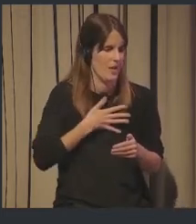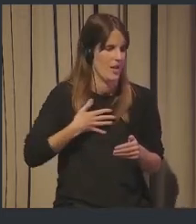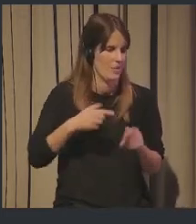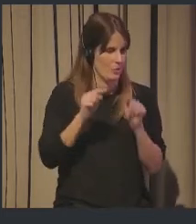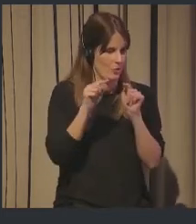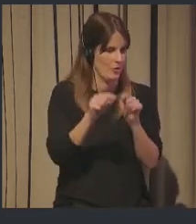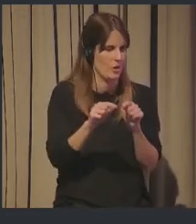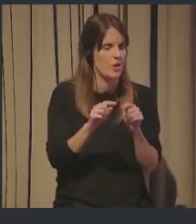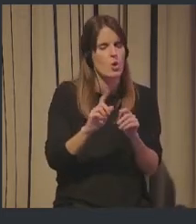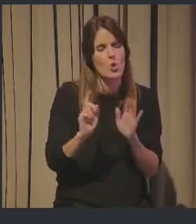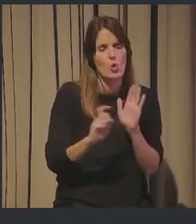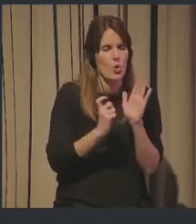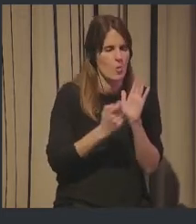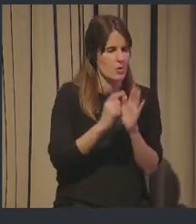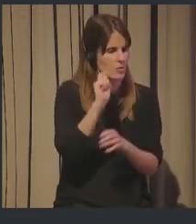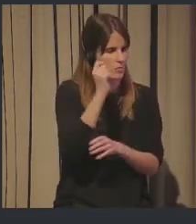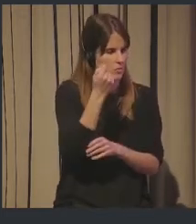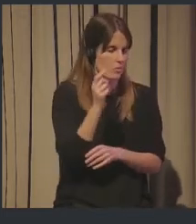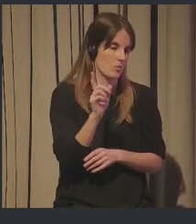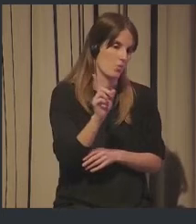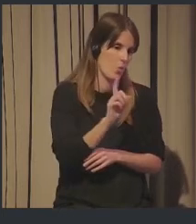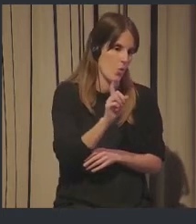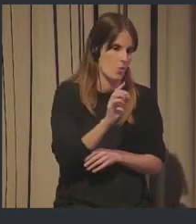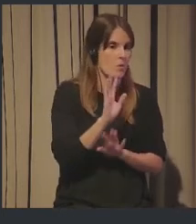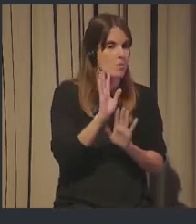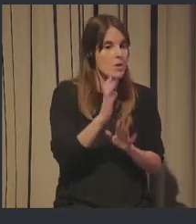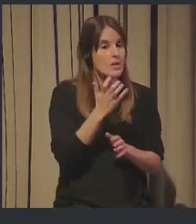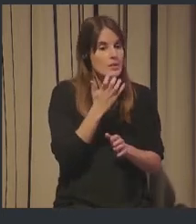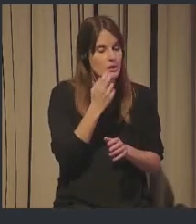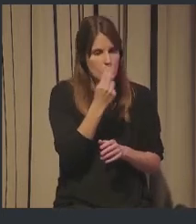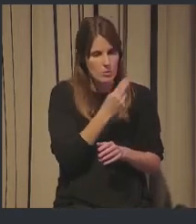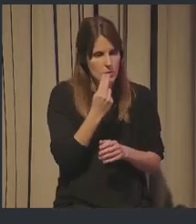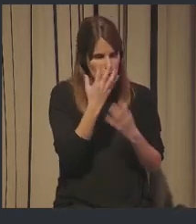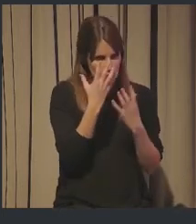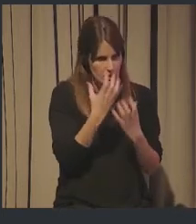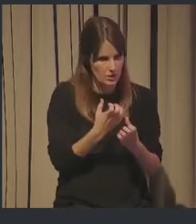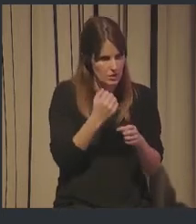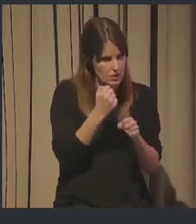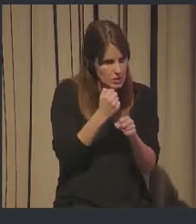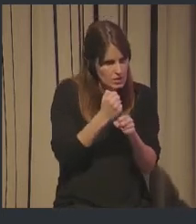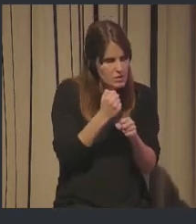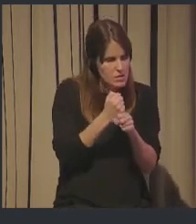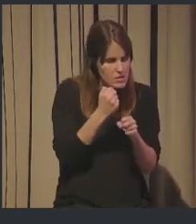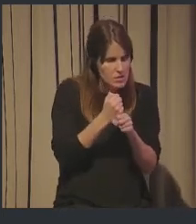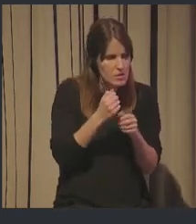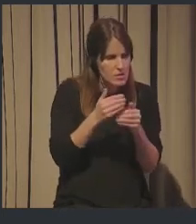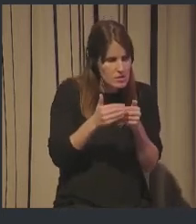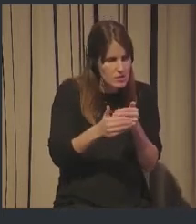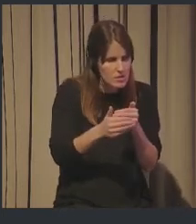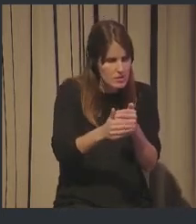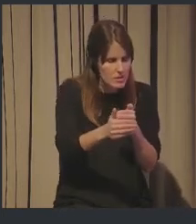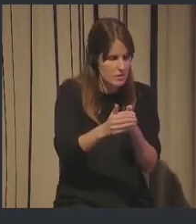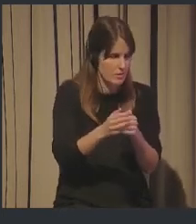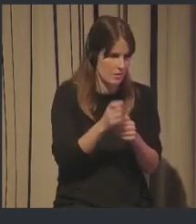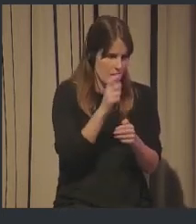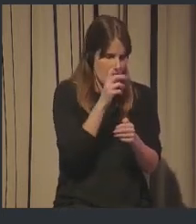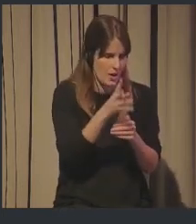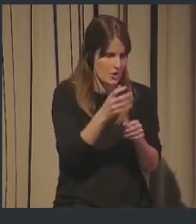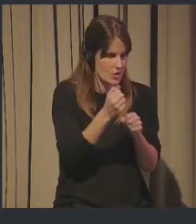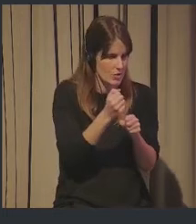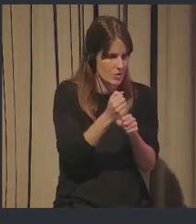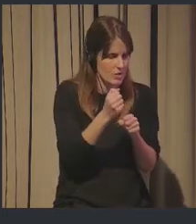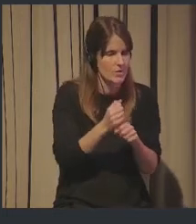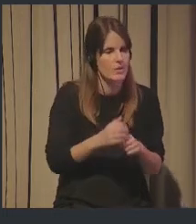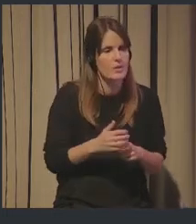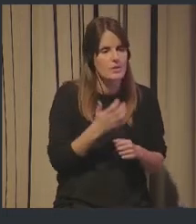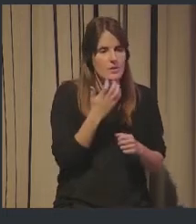conseguiremos todo? No, pero conseguiremos más si nos comprometemos y si trabajamos durante periodos largos de tiempo. El agua erosiona